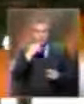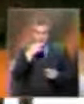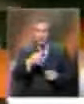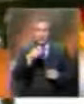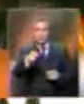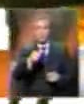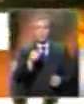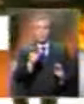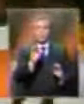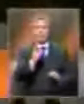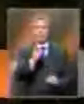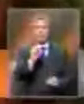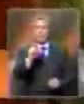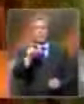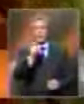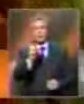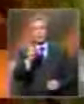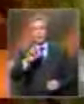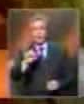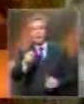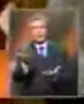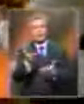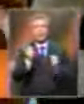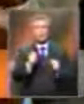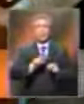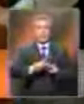bacteria lo que puede hacer.